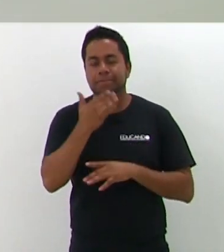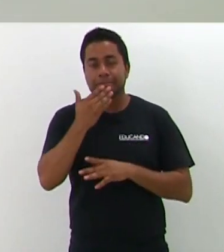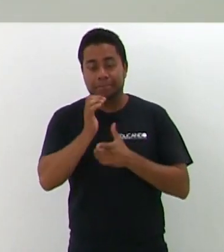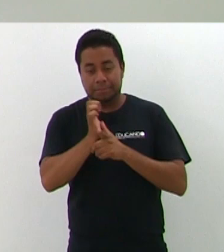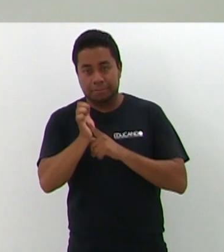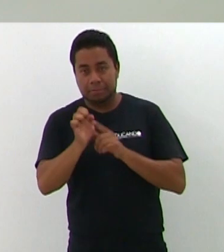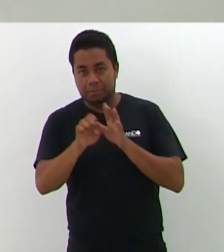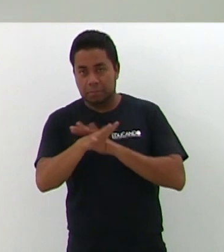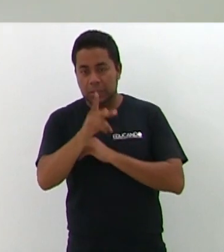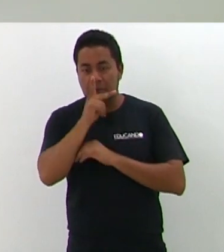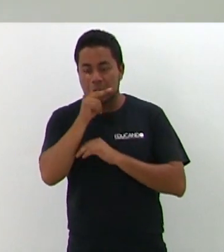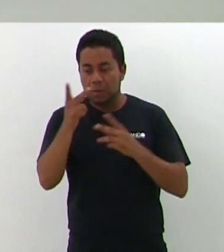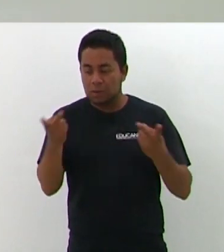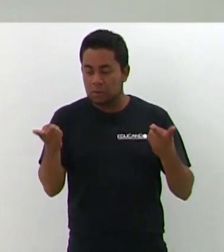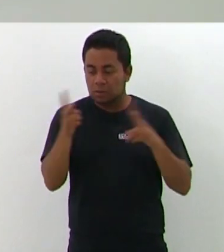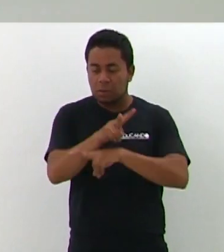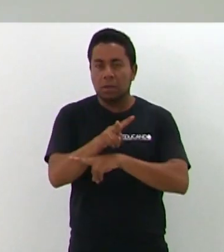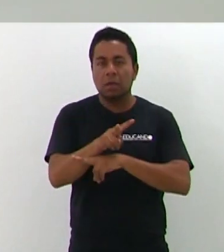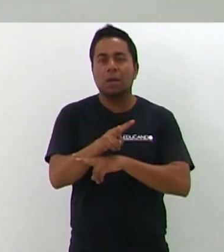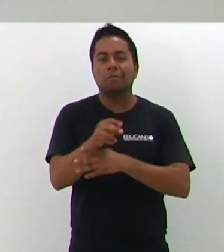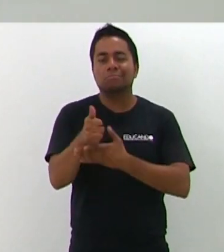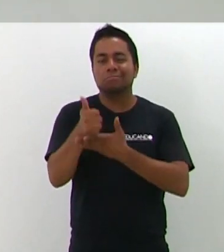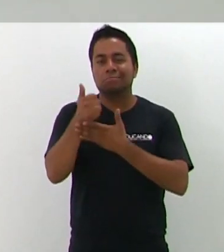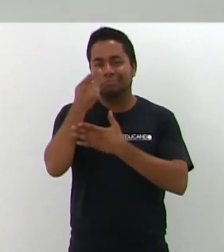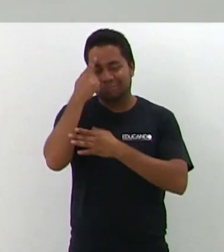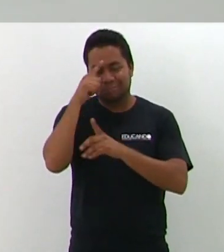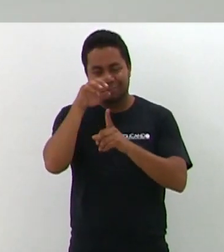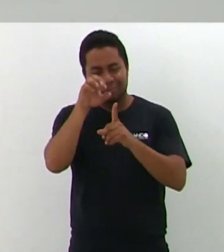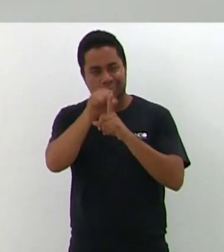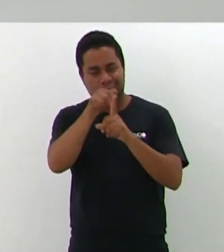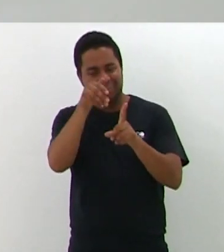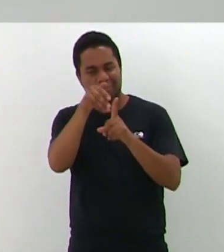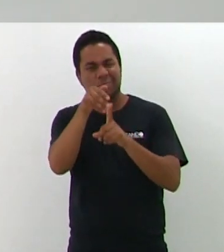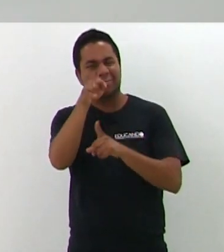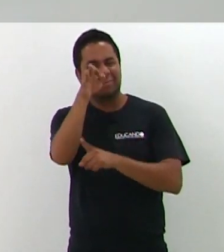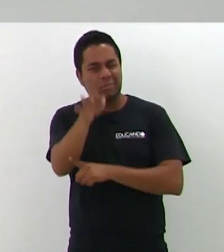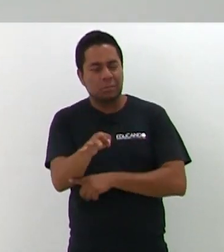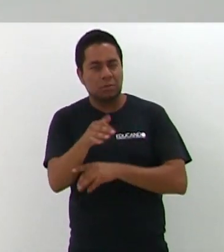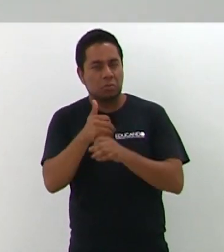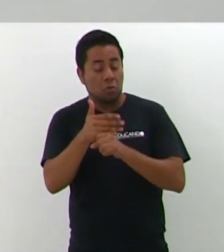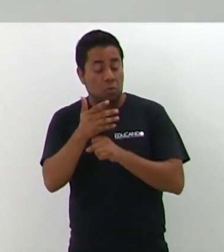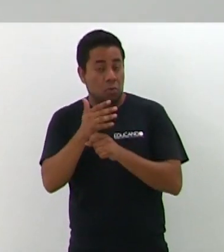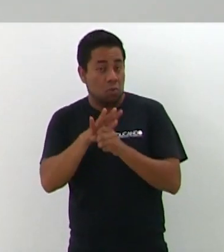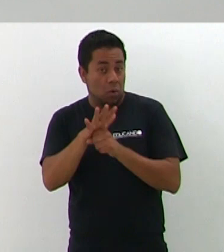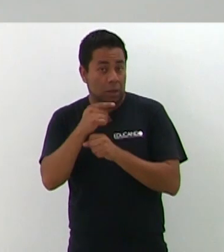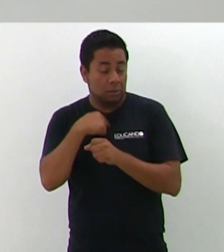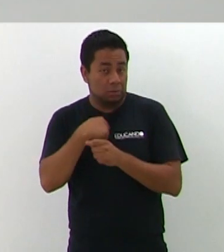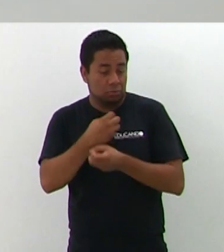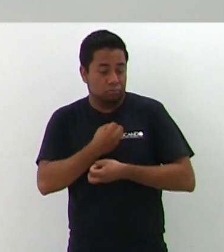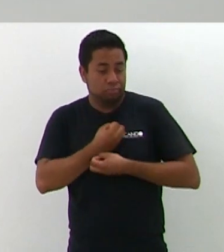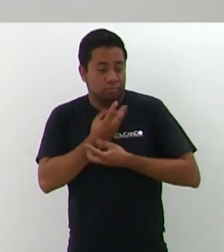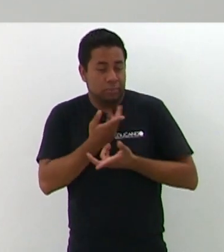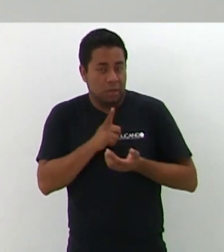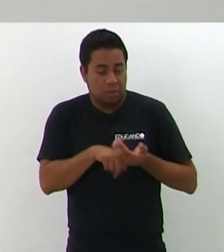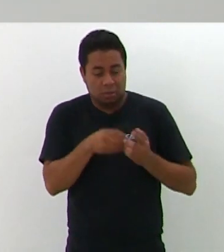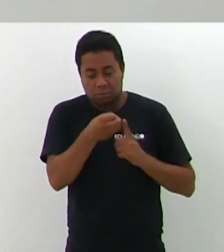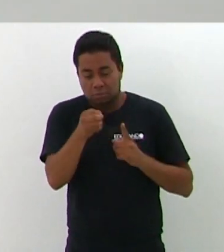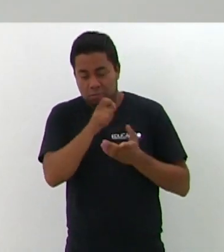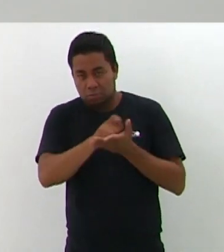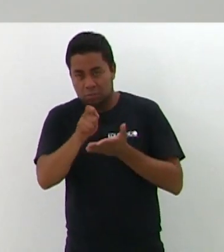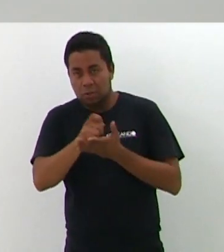Entonces, las palabras contrarias nos permiten definir de forma más precisa qué es lo que quiero expresar en una oración, ¿sí?